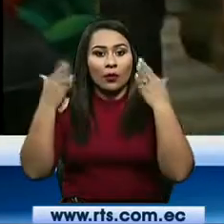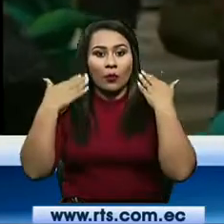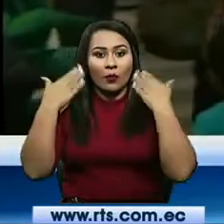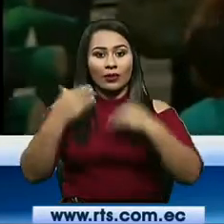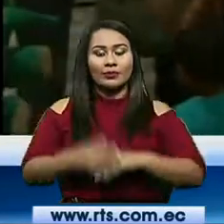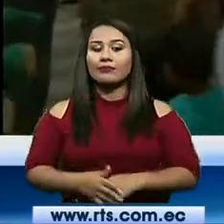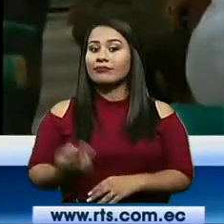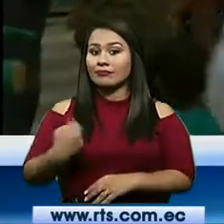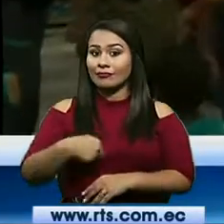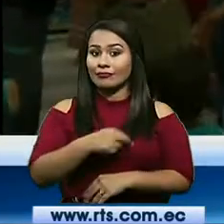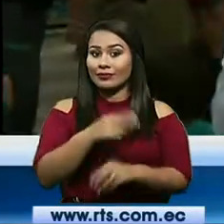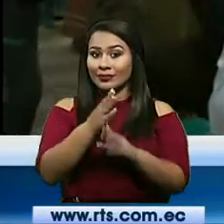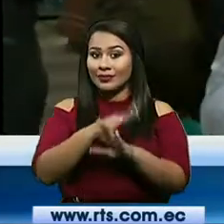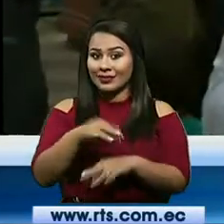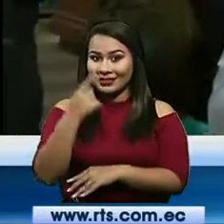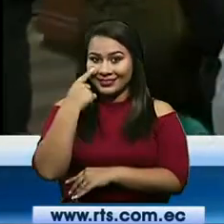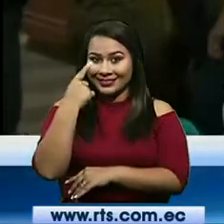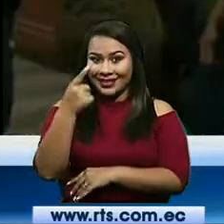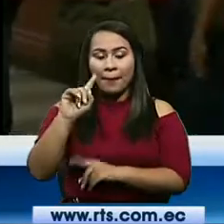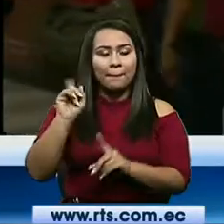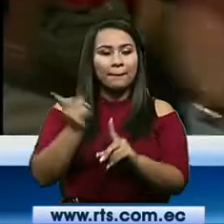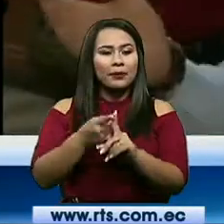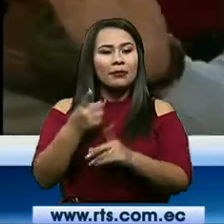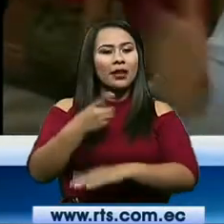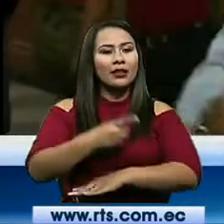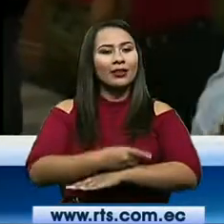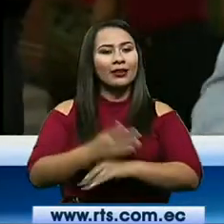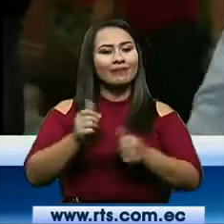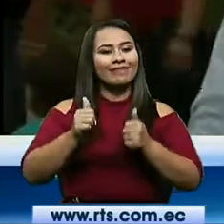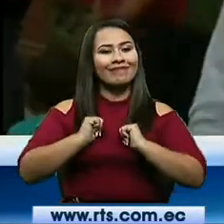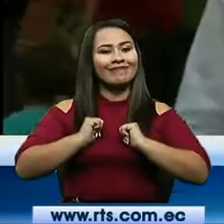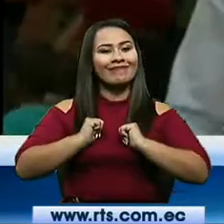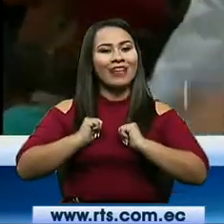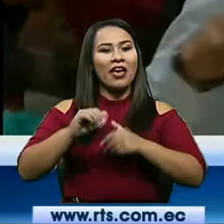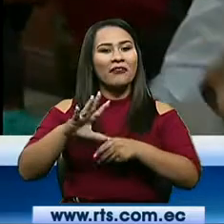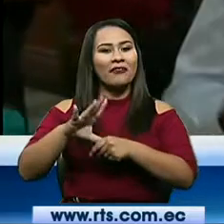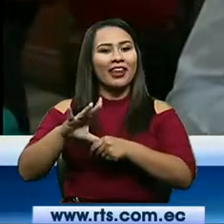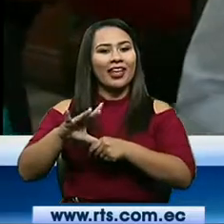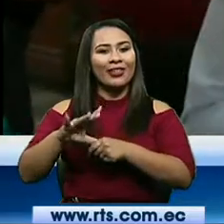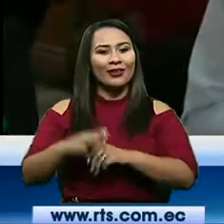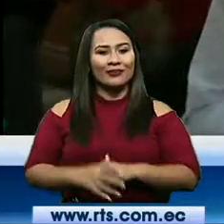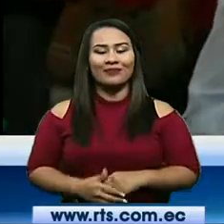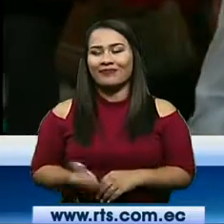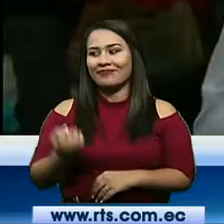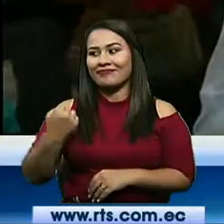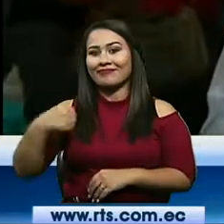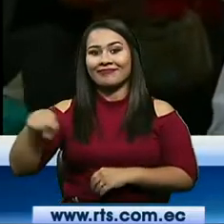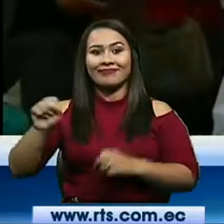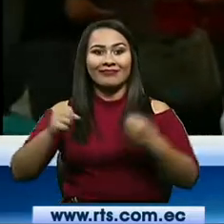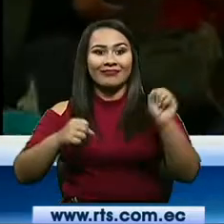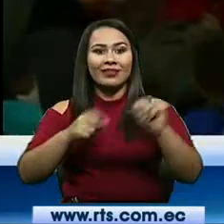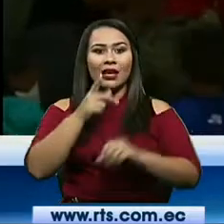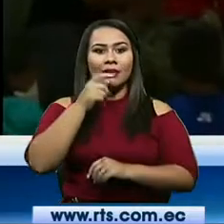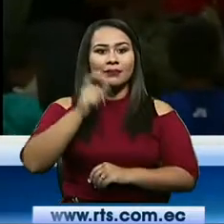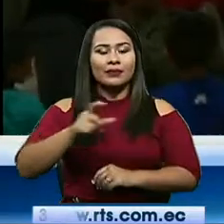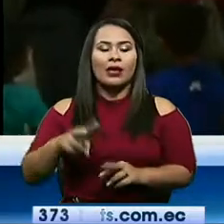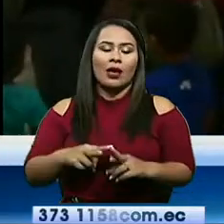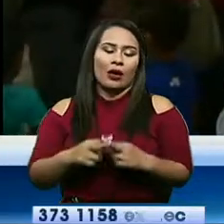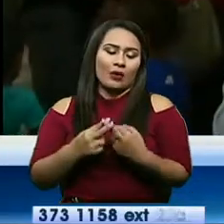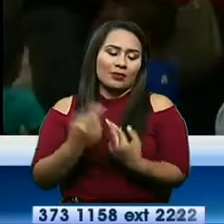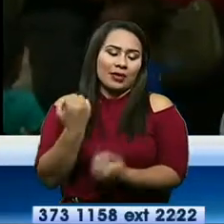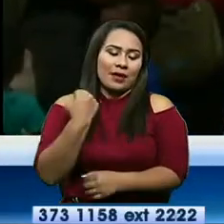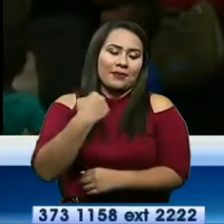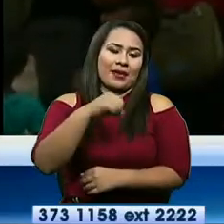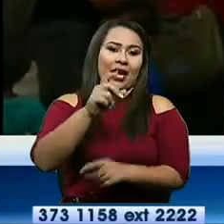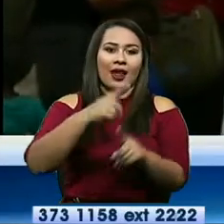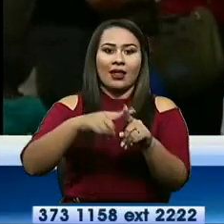ya podemos, en este primer día prácticamente ya de feriado, poder decir que la gente empezó el éxodo hasta